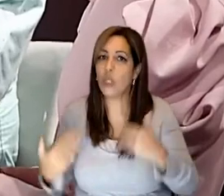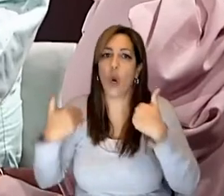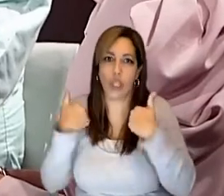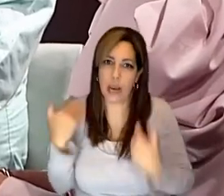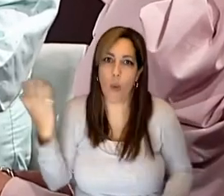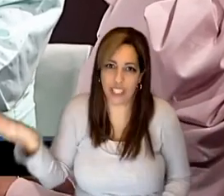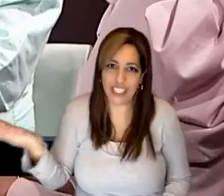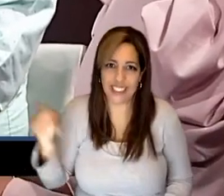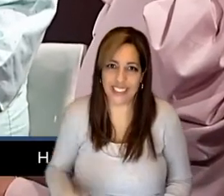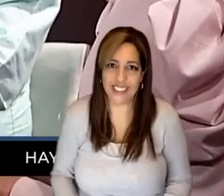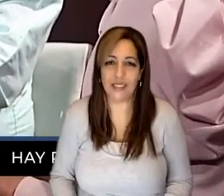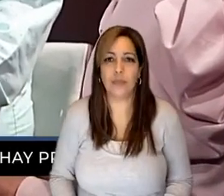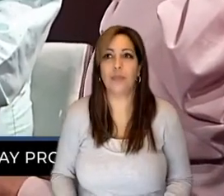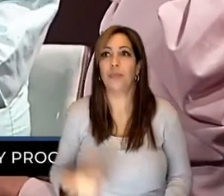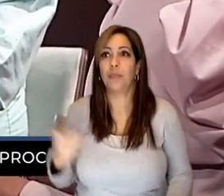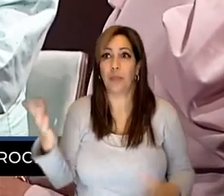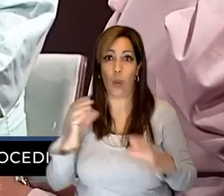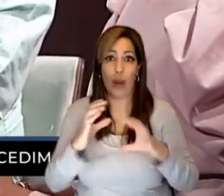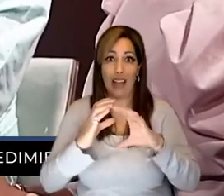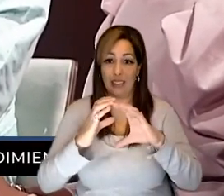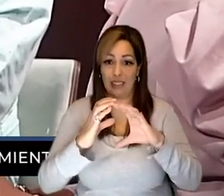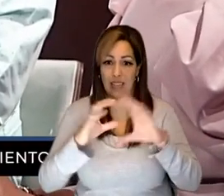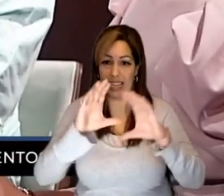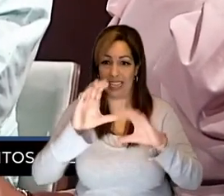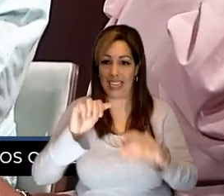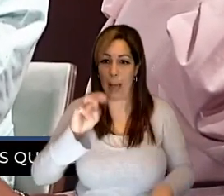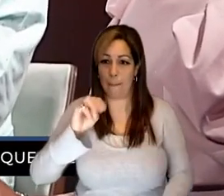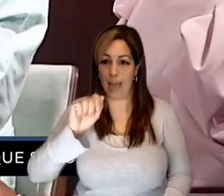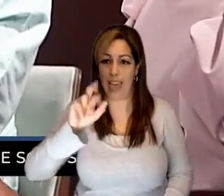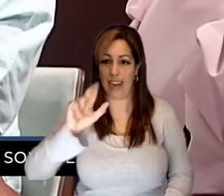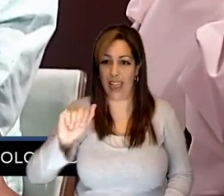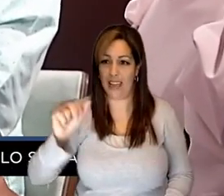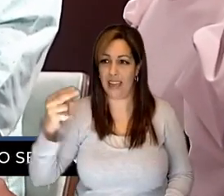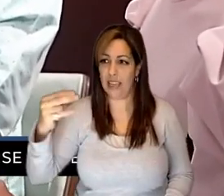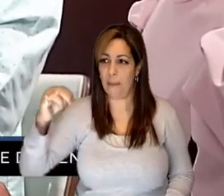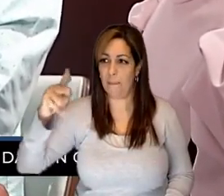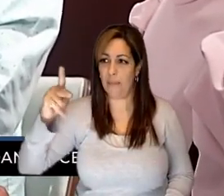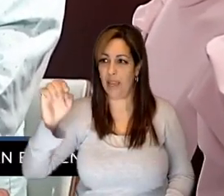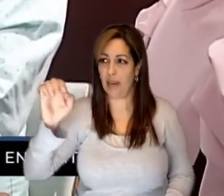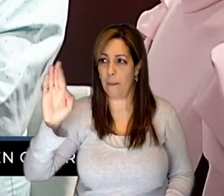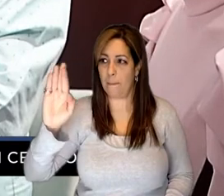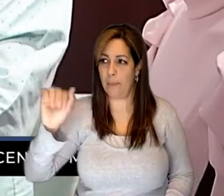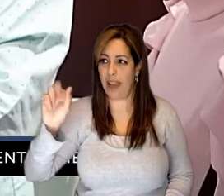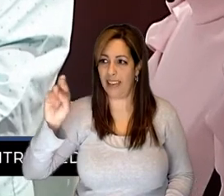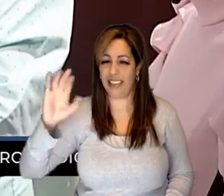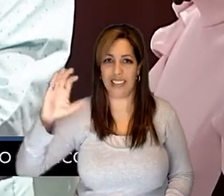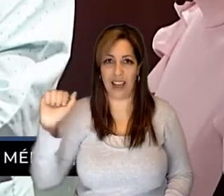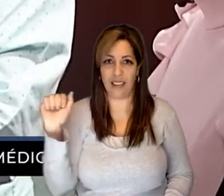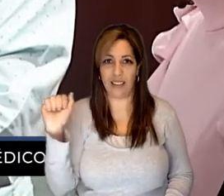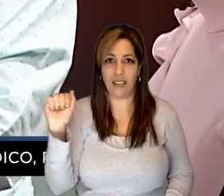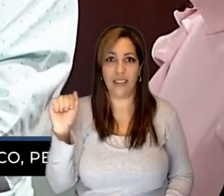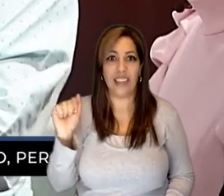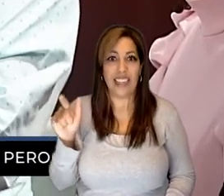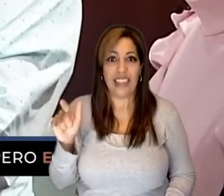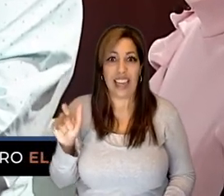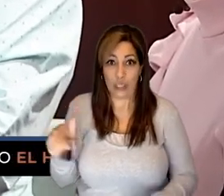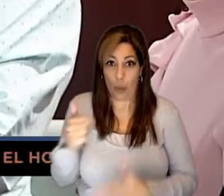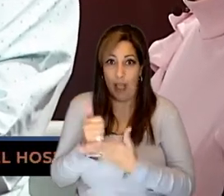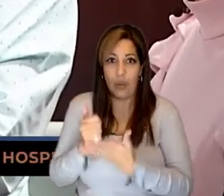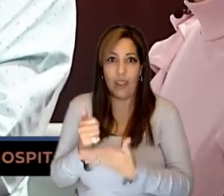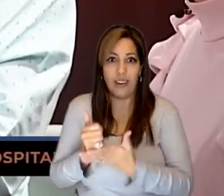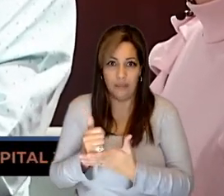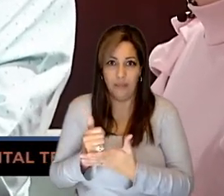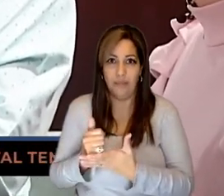vamos a tenerlo allí. Okay. Inclusive la cámara hiperbárica, que es algo que nunca lo ha habido en Vieques, que no tan solo va a ayudar al residente de Vieques, sino al